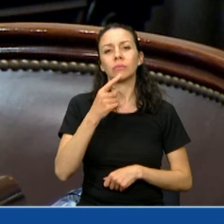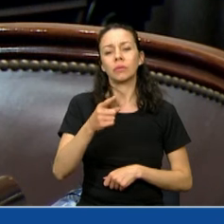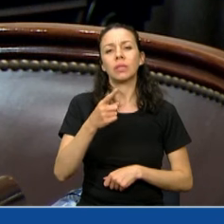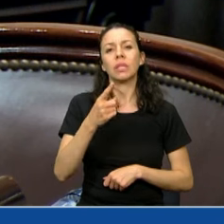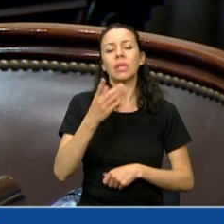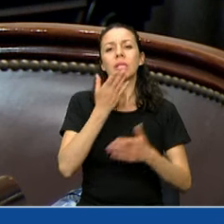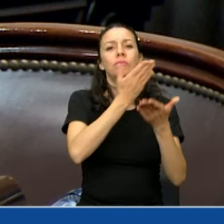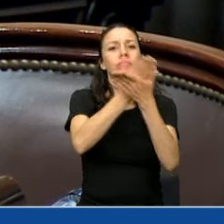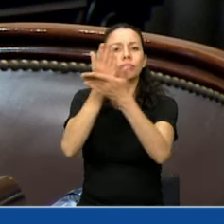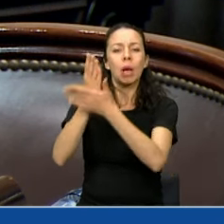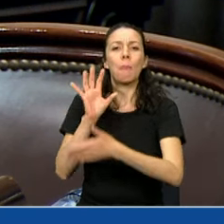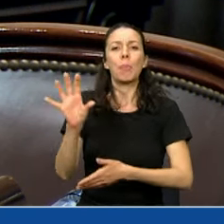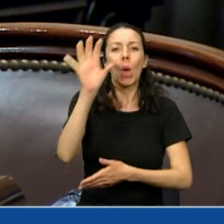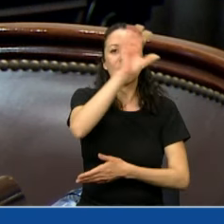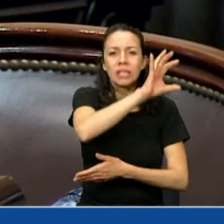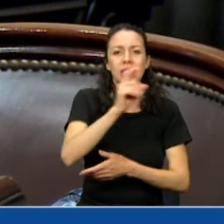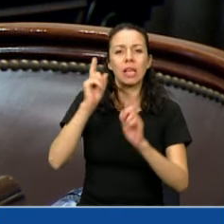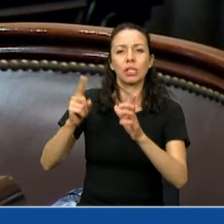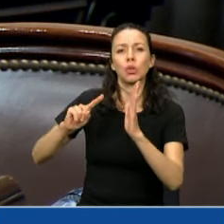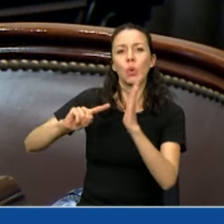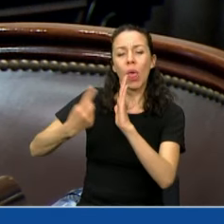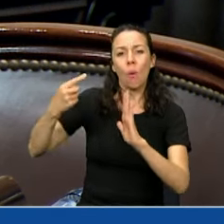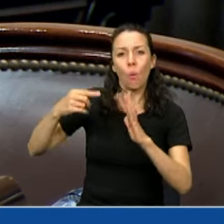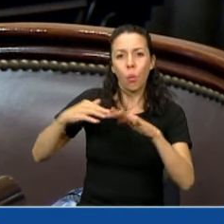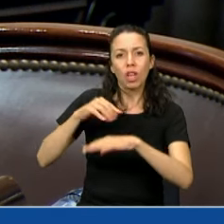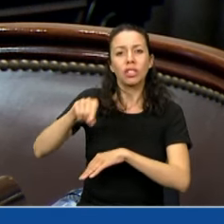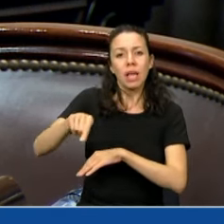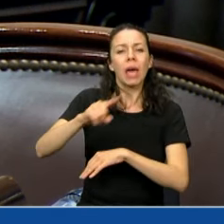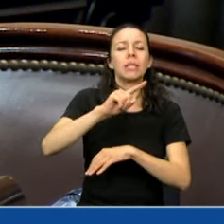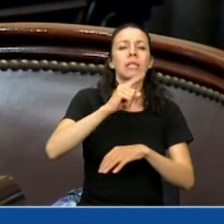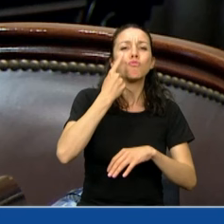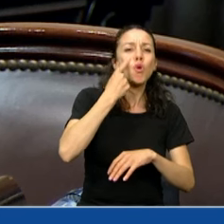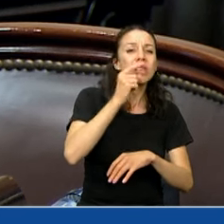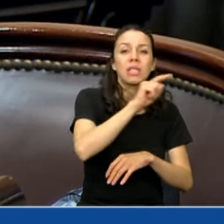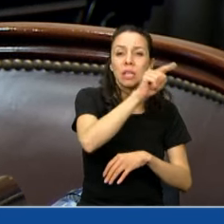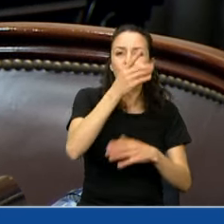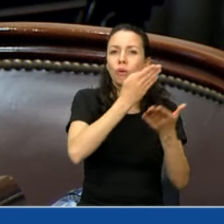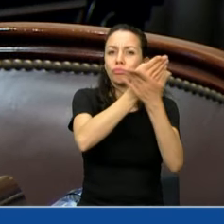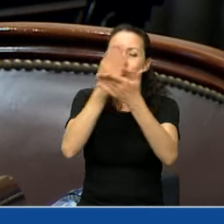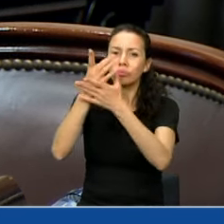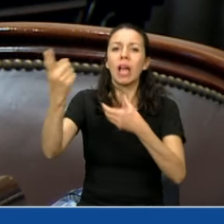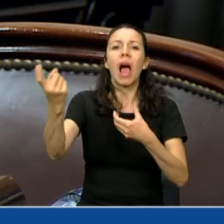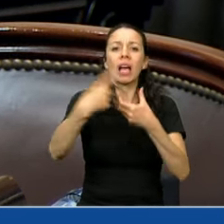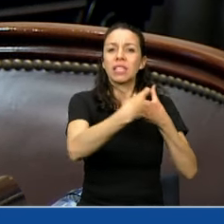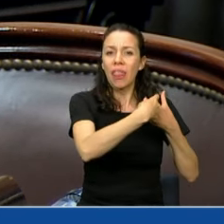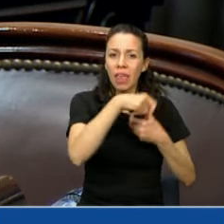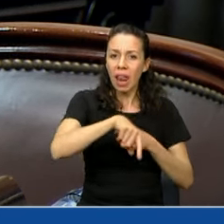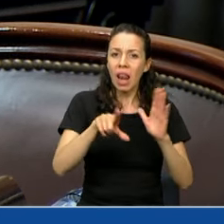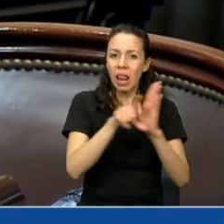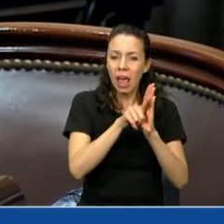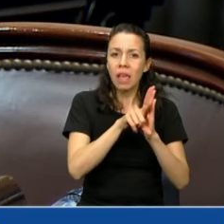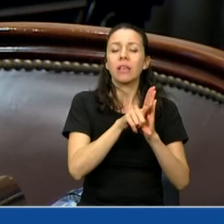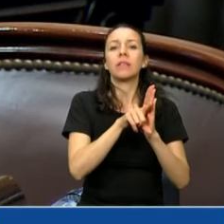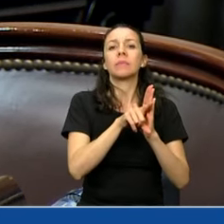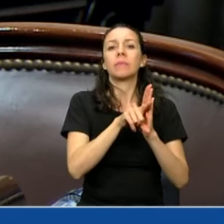provinci a la ciudad Autónoma de Buenos Aires y a los municipios a adherir a la presente ley previendo